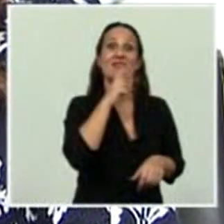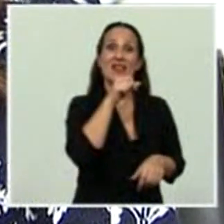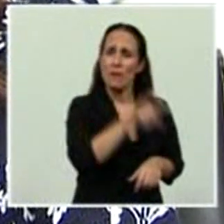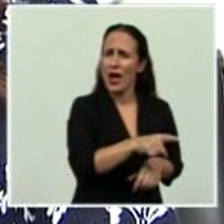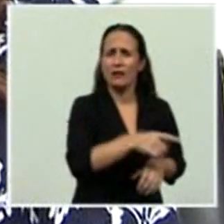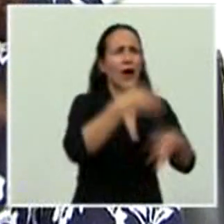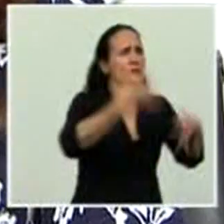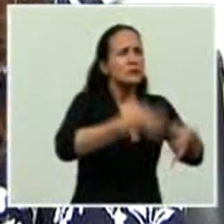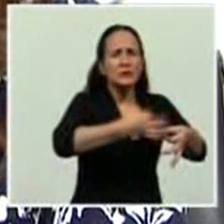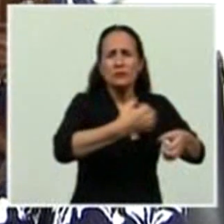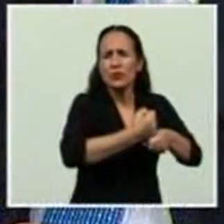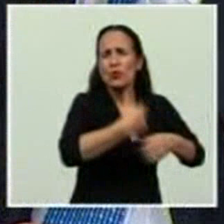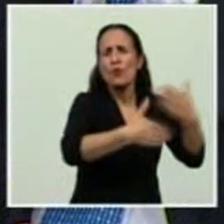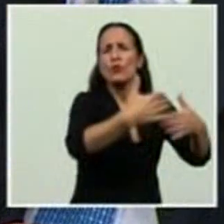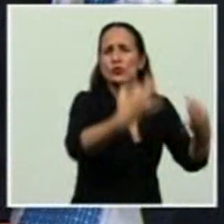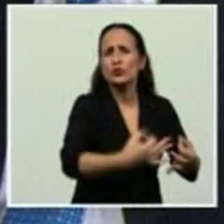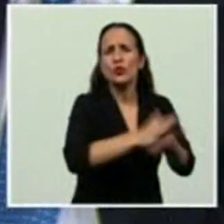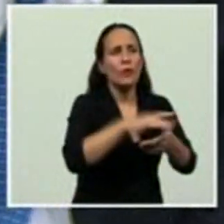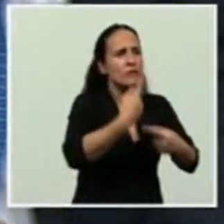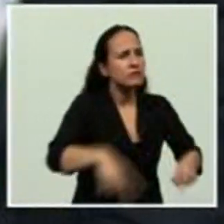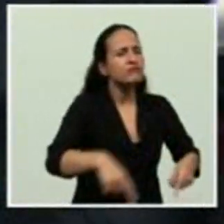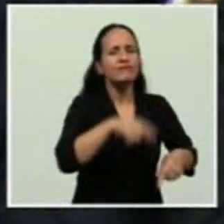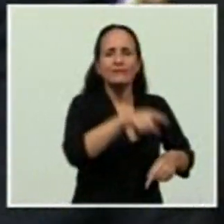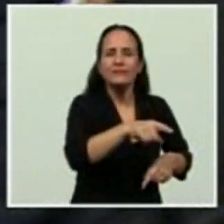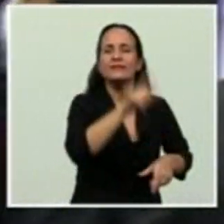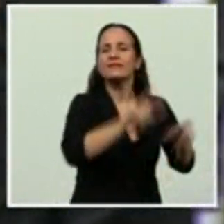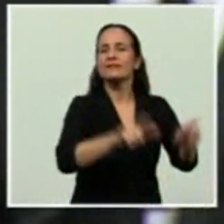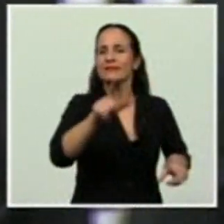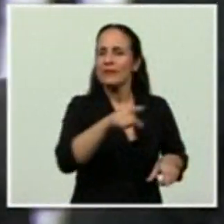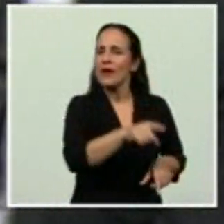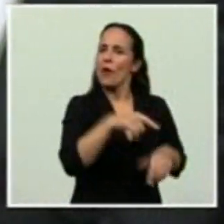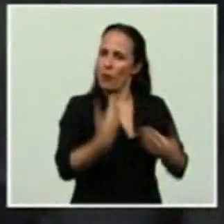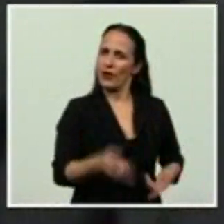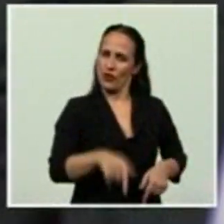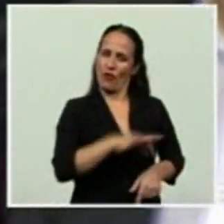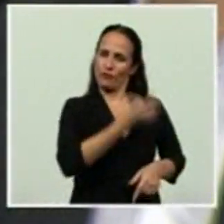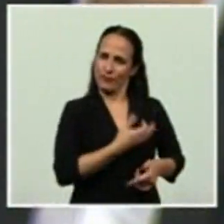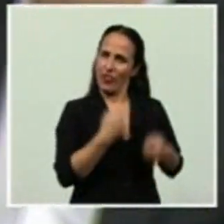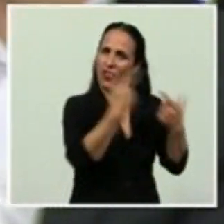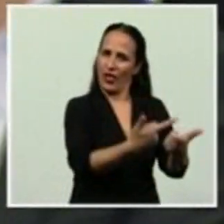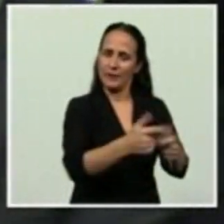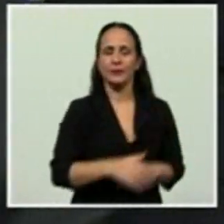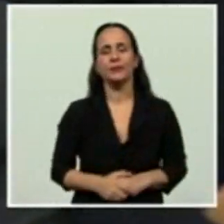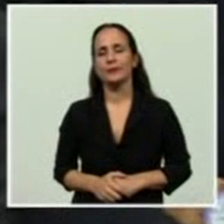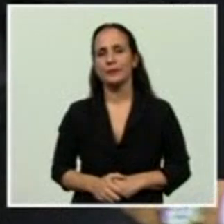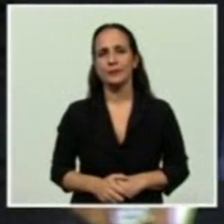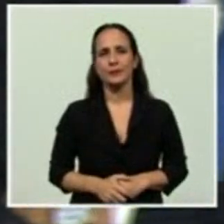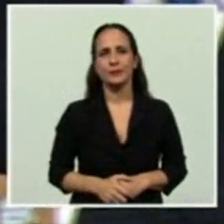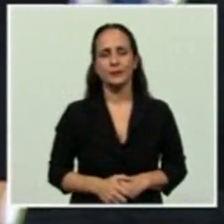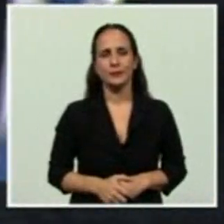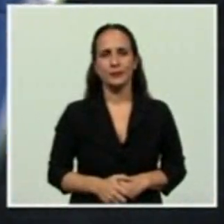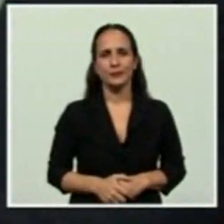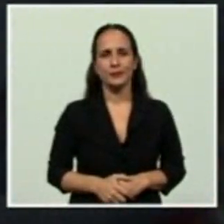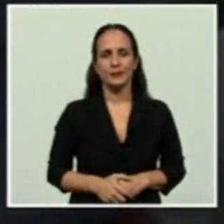ejemplar en la formación de numerosos recursos humanos por eso hoy ha recibido esta distinción el doctor